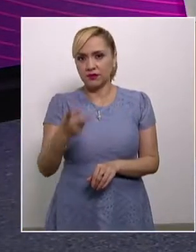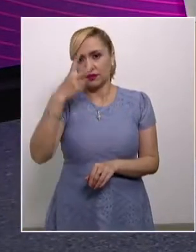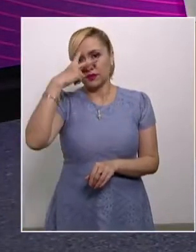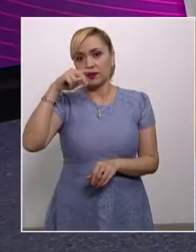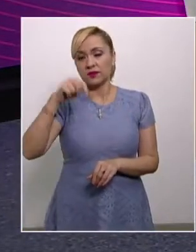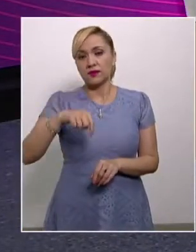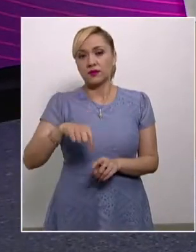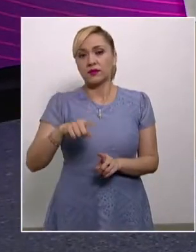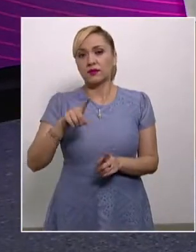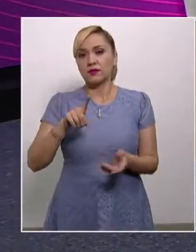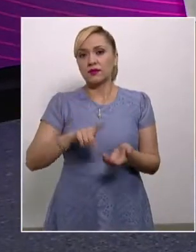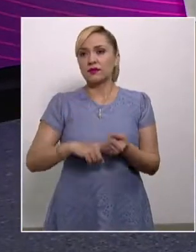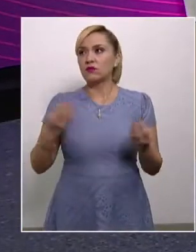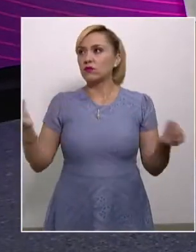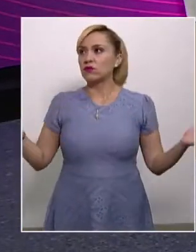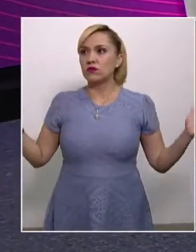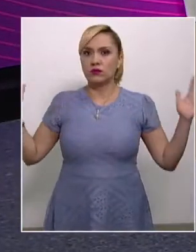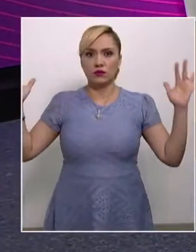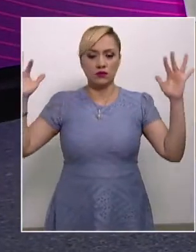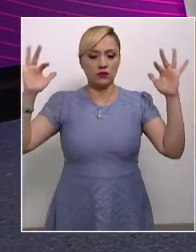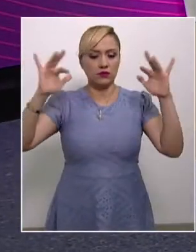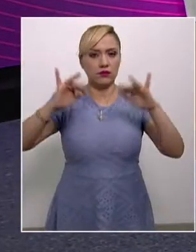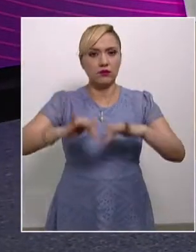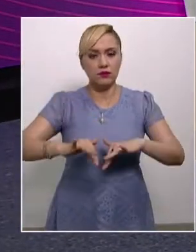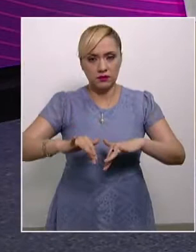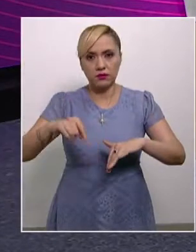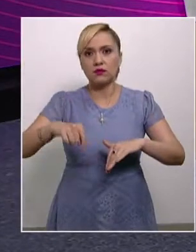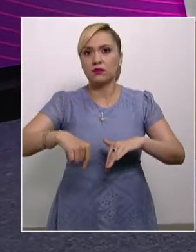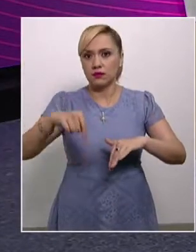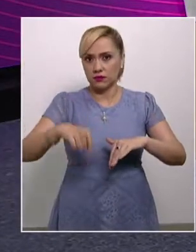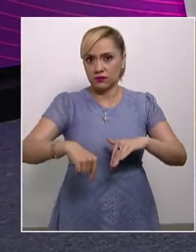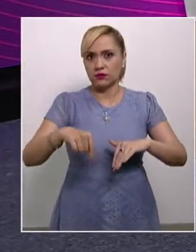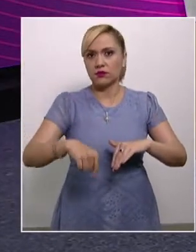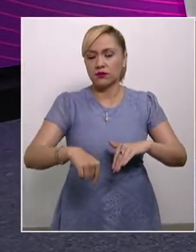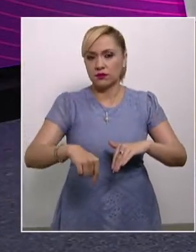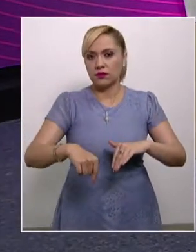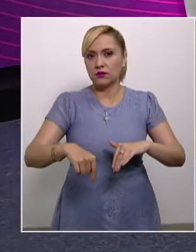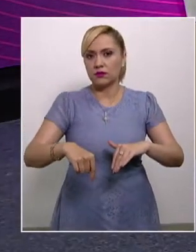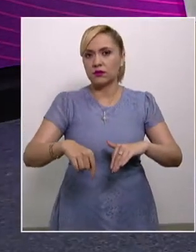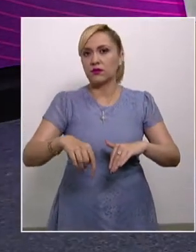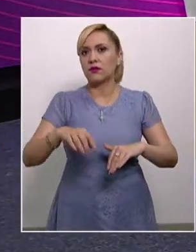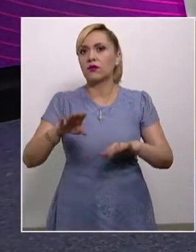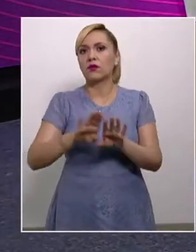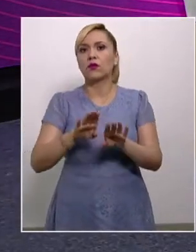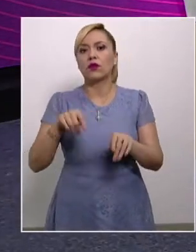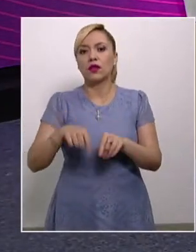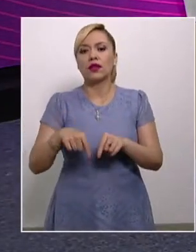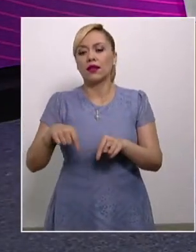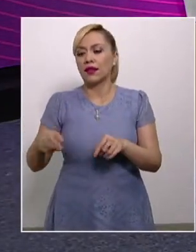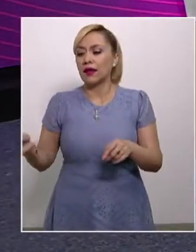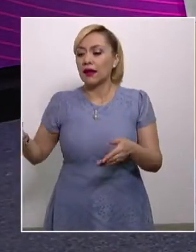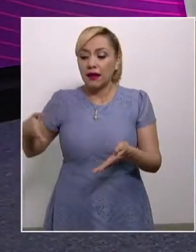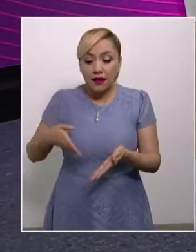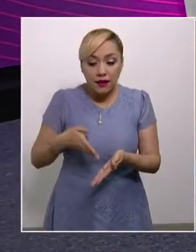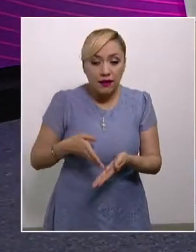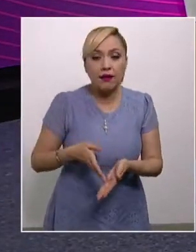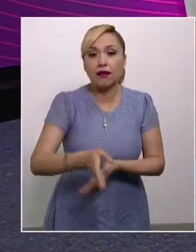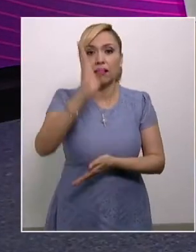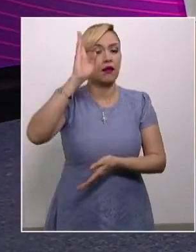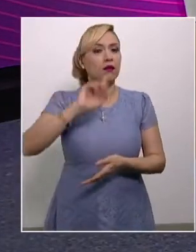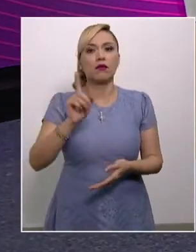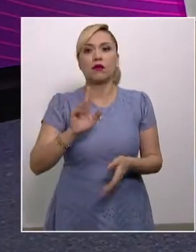México está siendo un país de destino, empieza a ser, no es que empiece, ya es un país de destino. O sea, ya no somos un sitio de tránsito, somos literalmente un país de